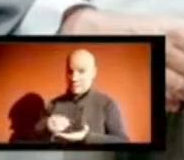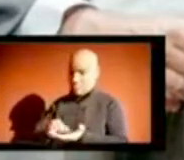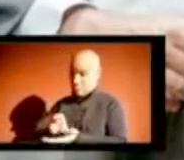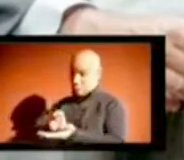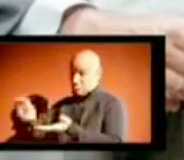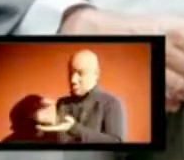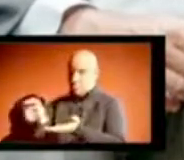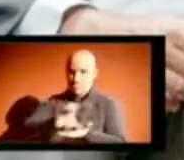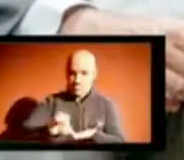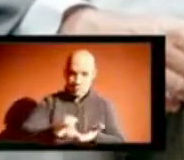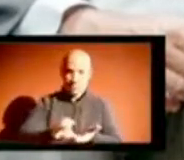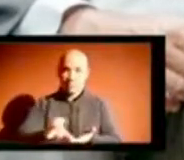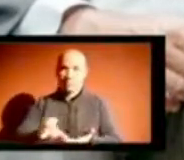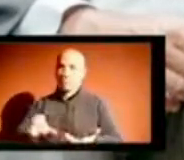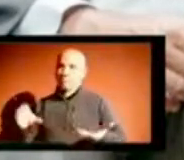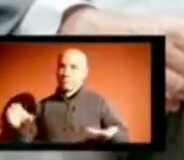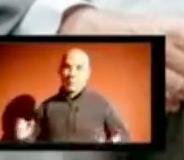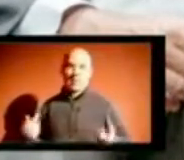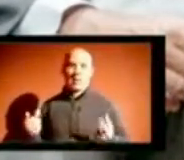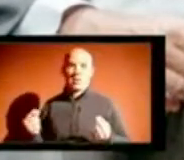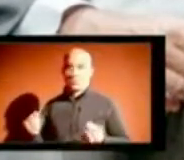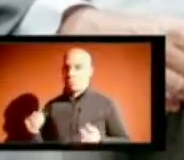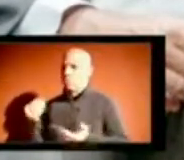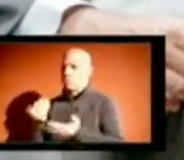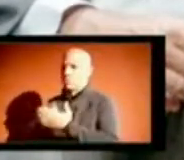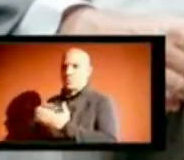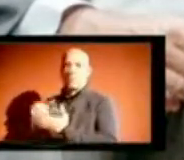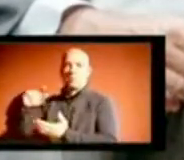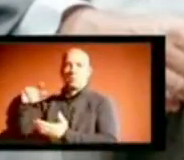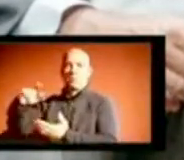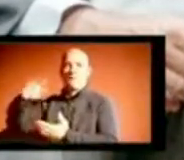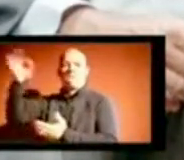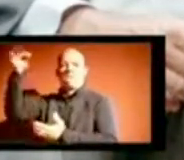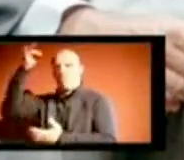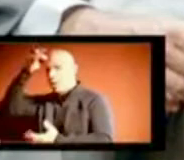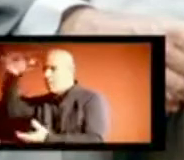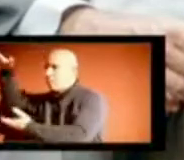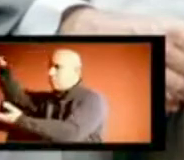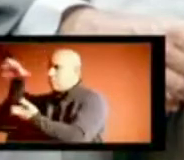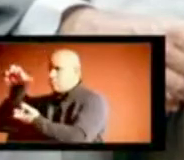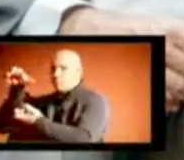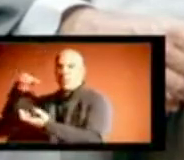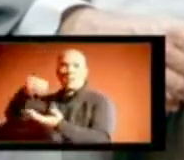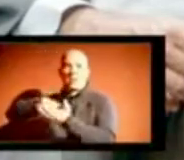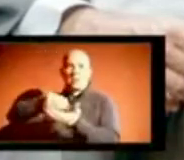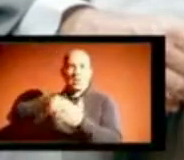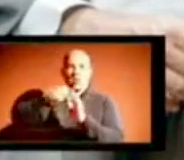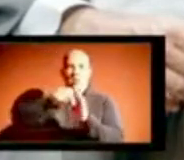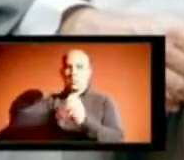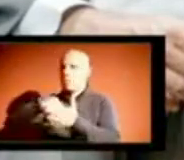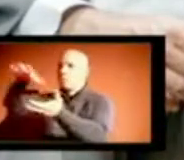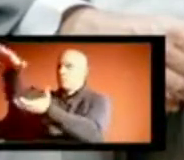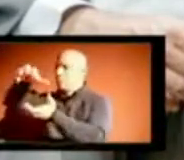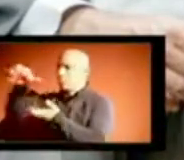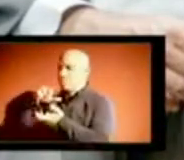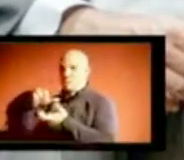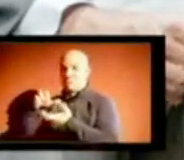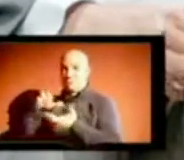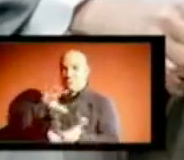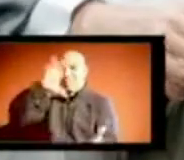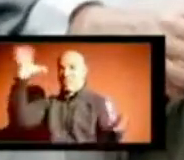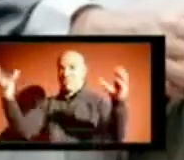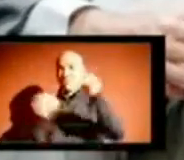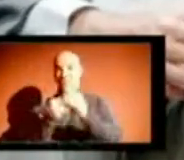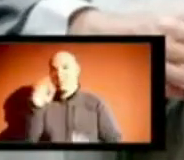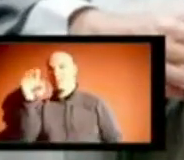sorprendería cuando uno suma lo que viene de fondos federales y de fondos estatales, supere los $1,000 millones.